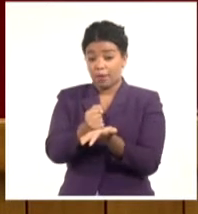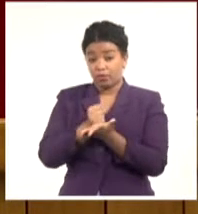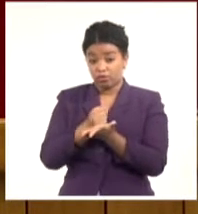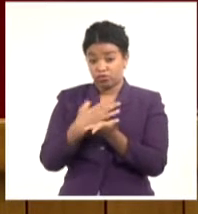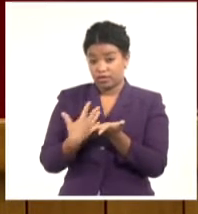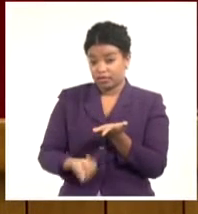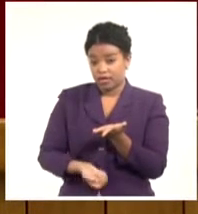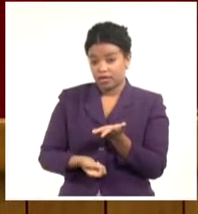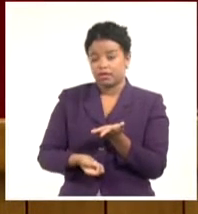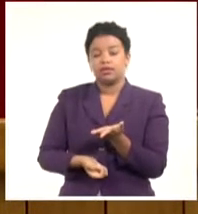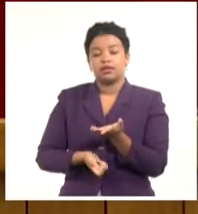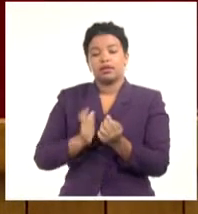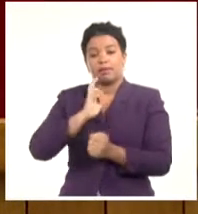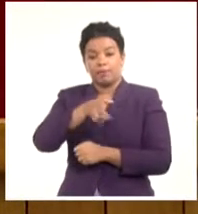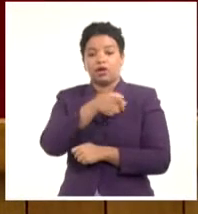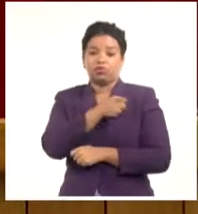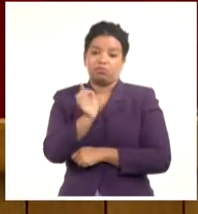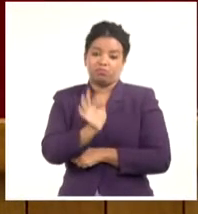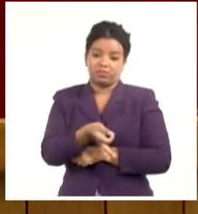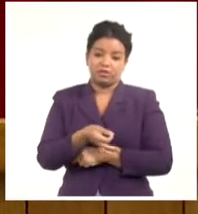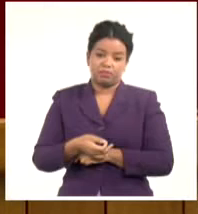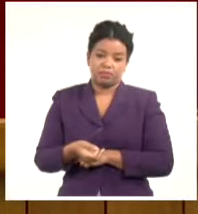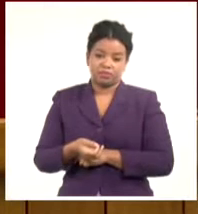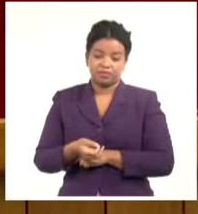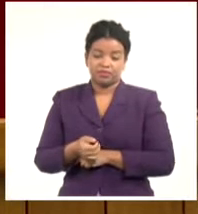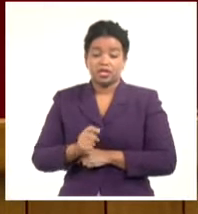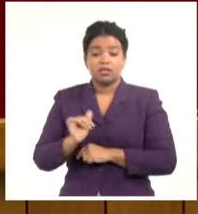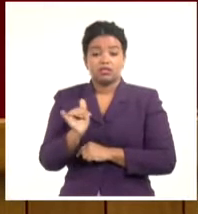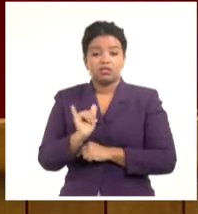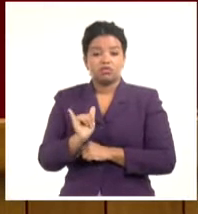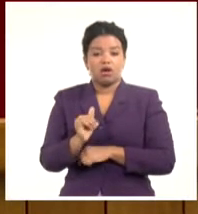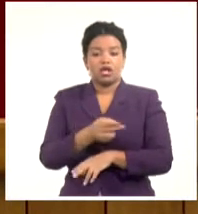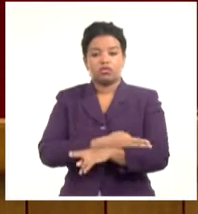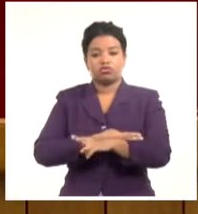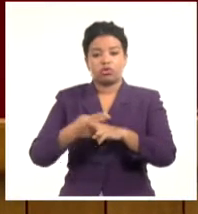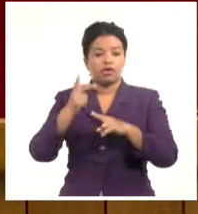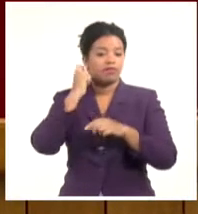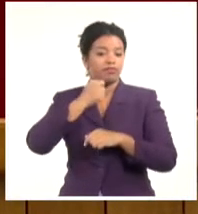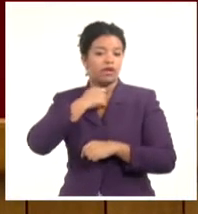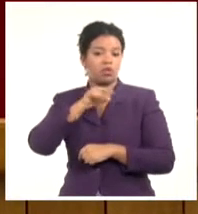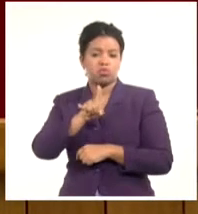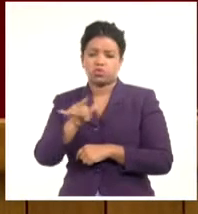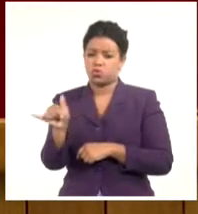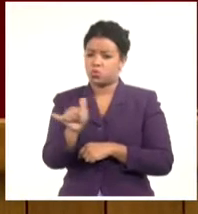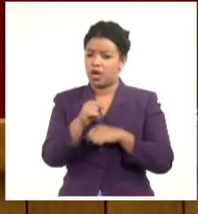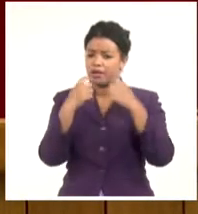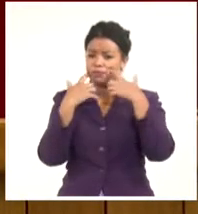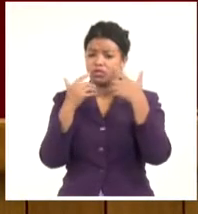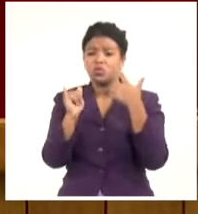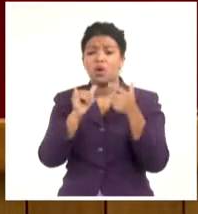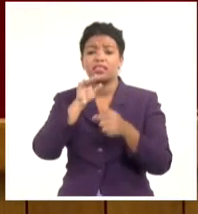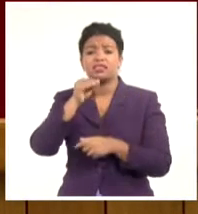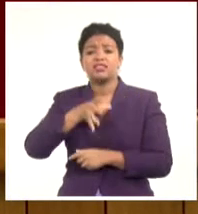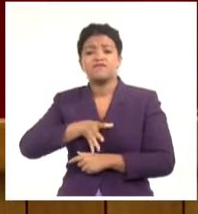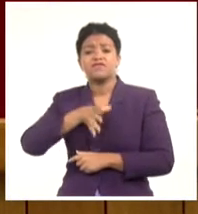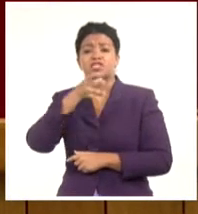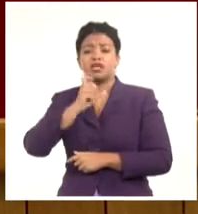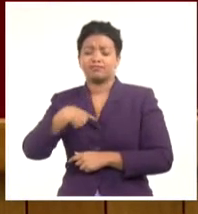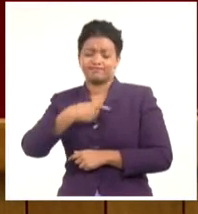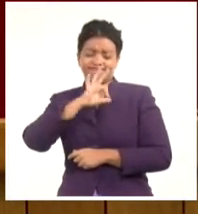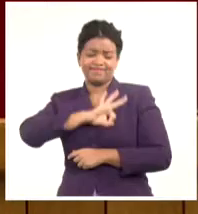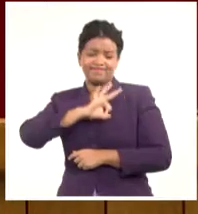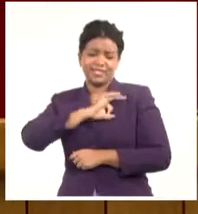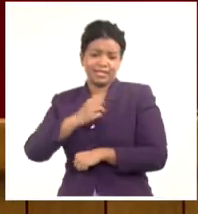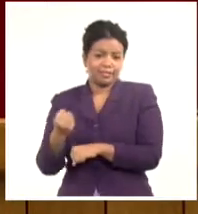que se dieron a ustedes mismos a la altura de la historia de la FEU. Y como aseveró Fidel, nos sentimos